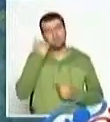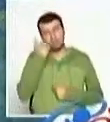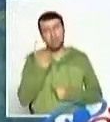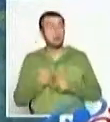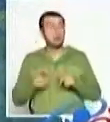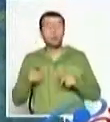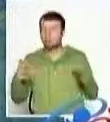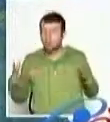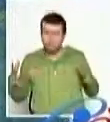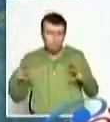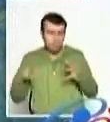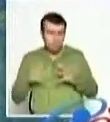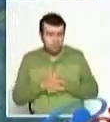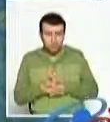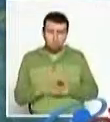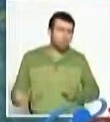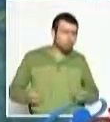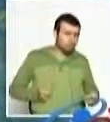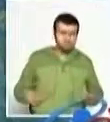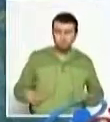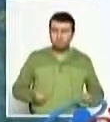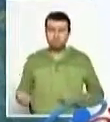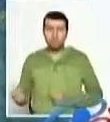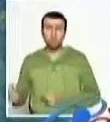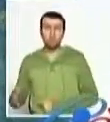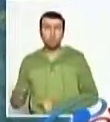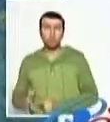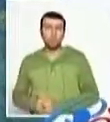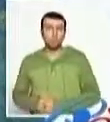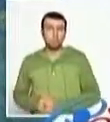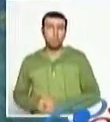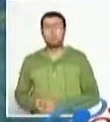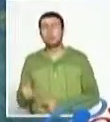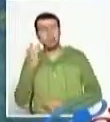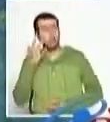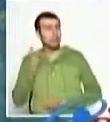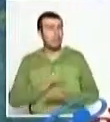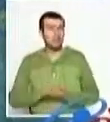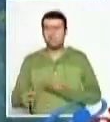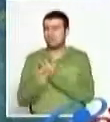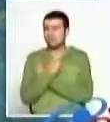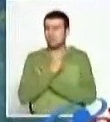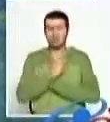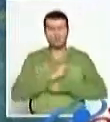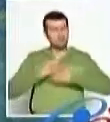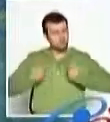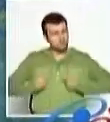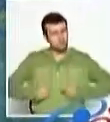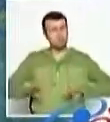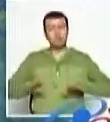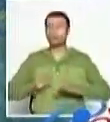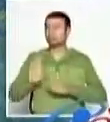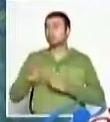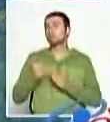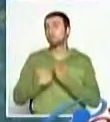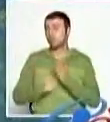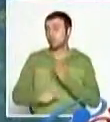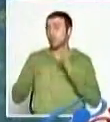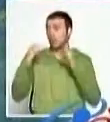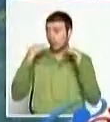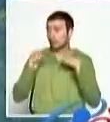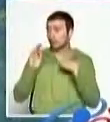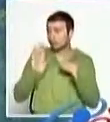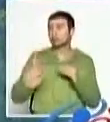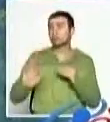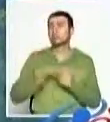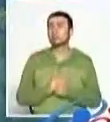tratar muy bien, con la depuración, con la desintoxicación, con todo lo que vamos a hablar en este programa. Usted toca un tema que